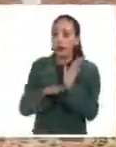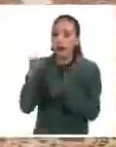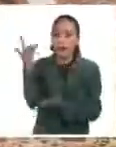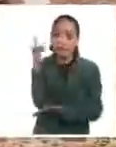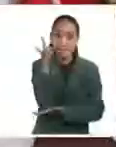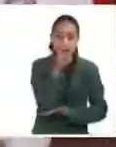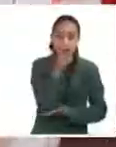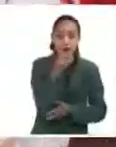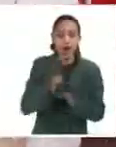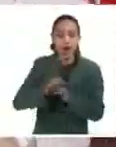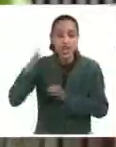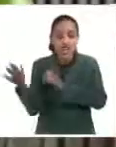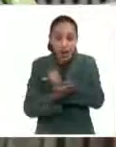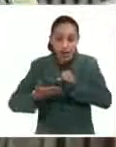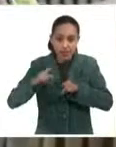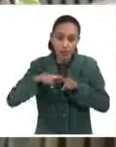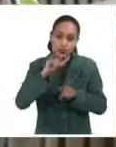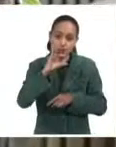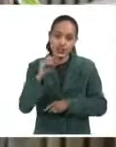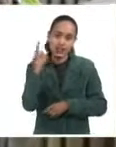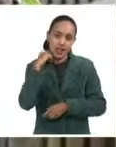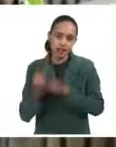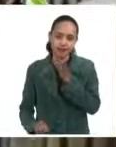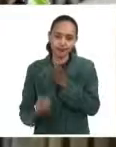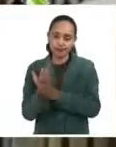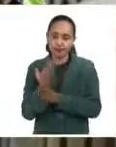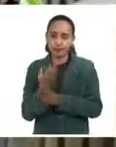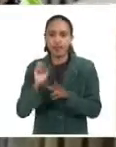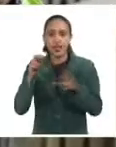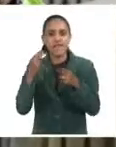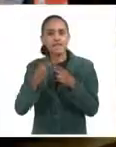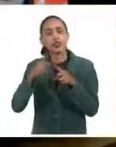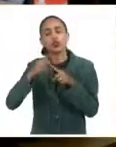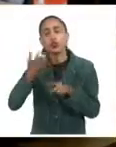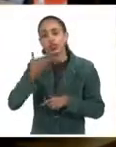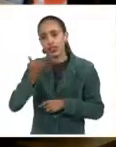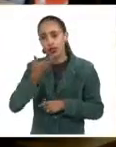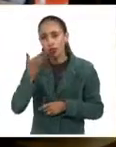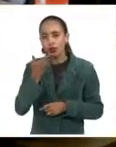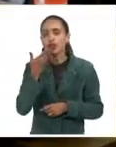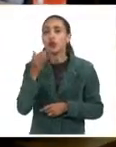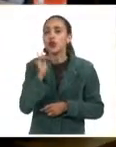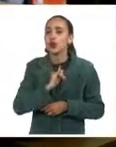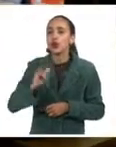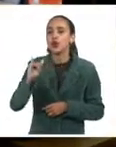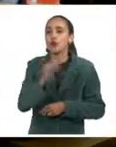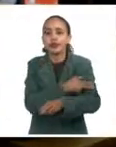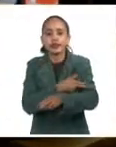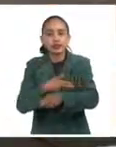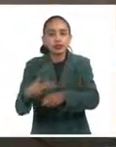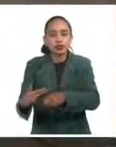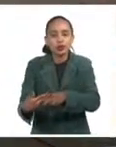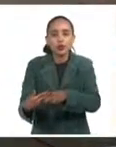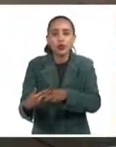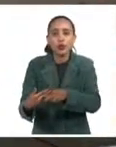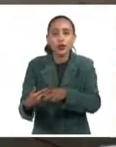60 años de su creación. Un evento teórico sobre la trascendencia hispanoamericana de Jesús Horta